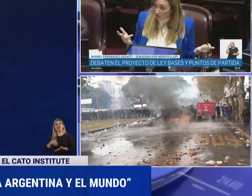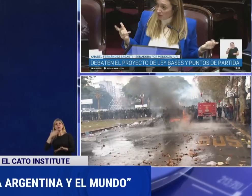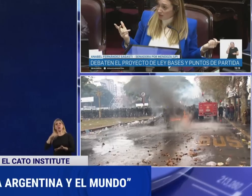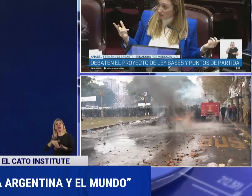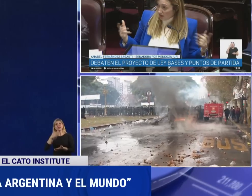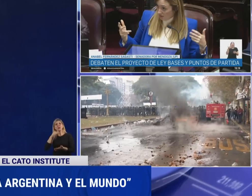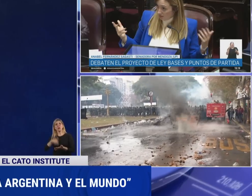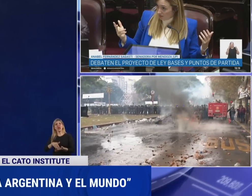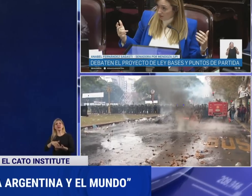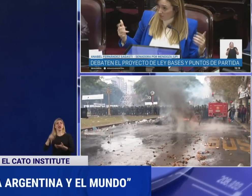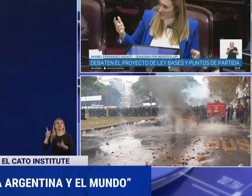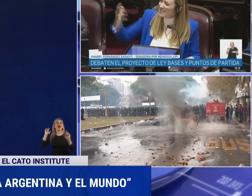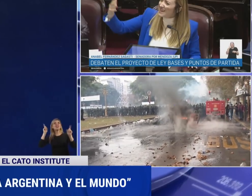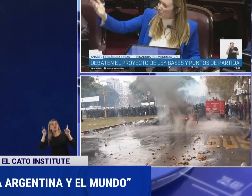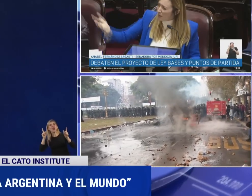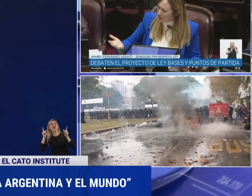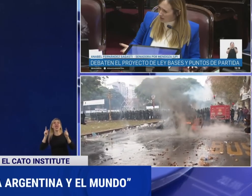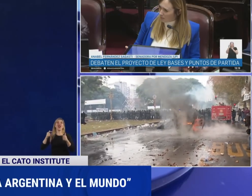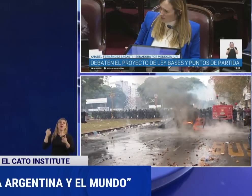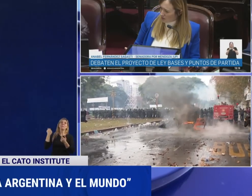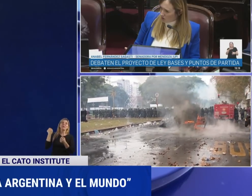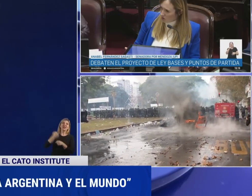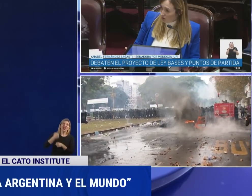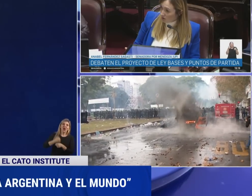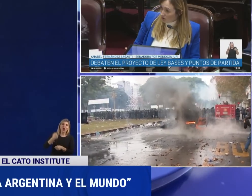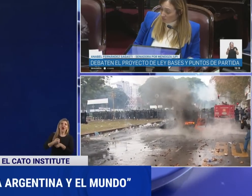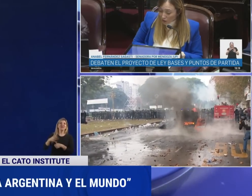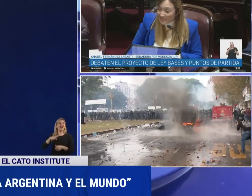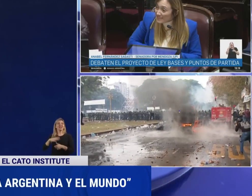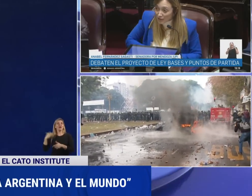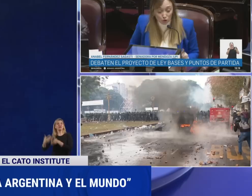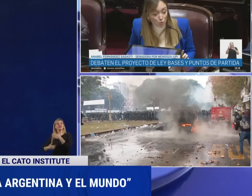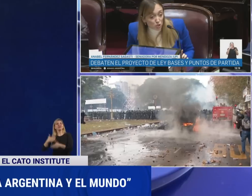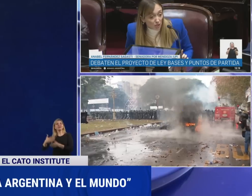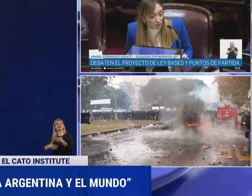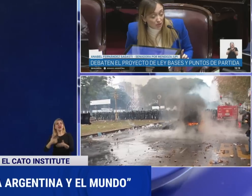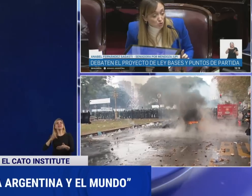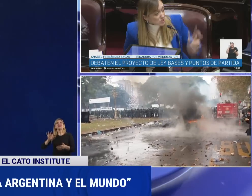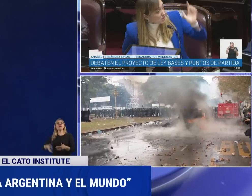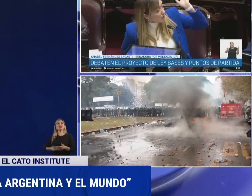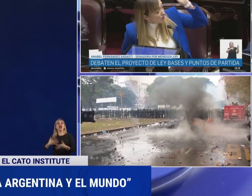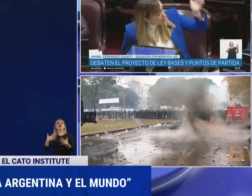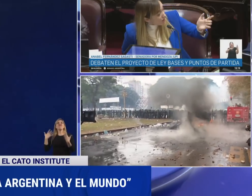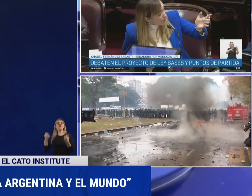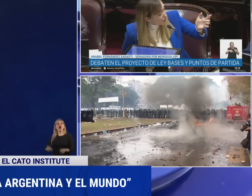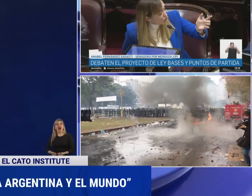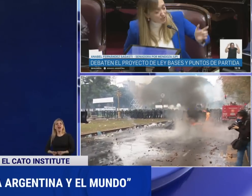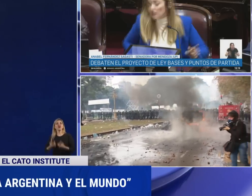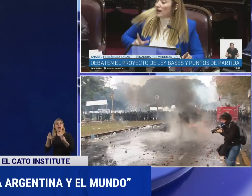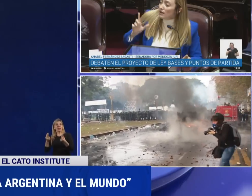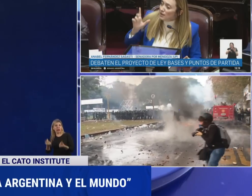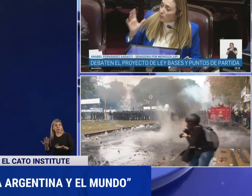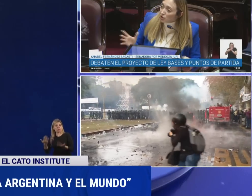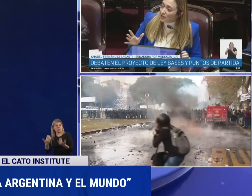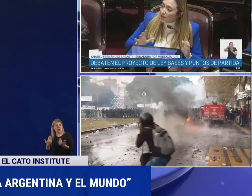imaginación de aventureros y emprendedores porque estaba todo por derecho, porque sabían que podían hundir su esfuerzo y capital y les iba a ir